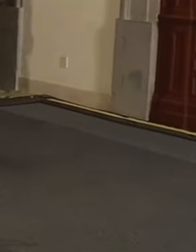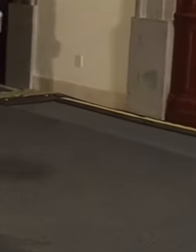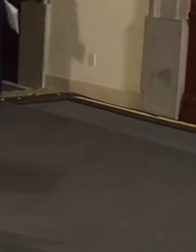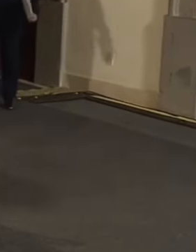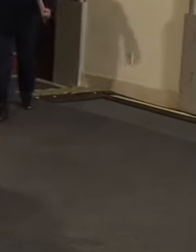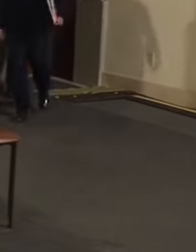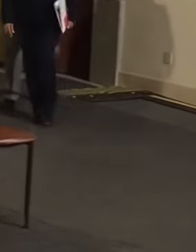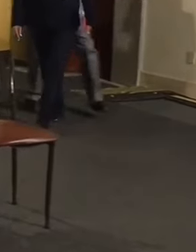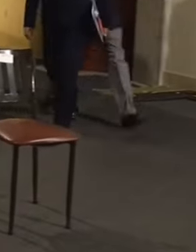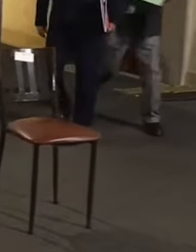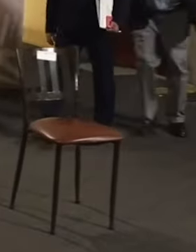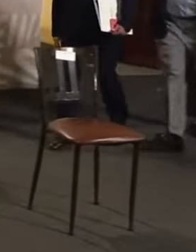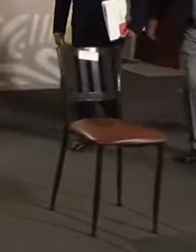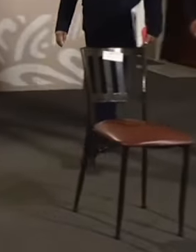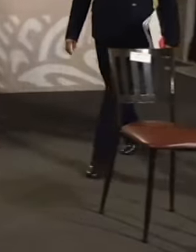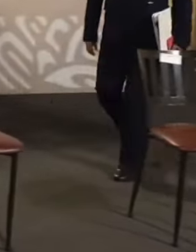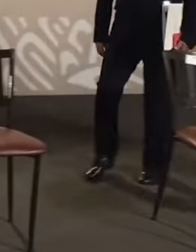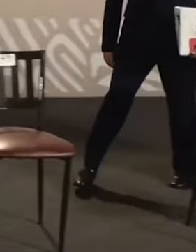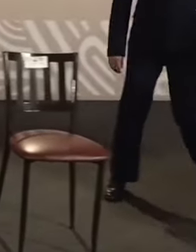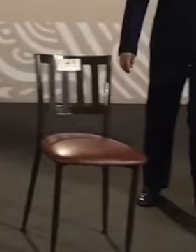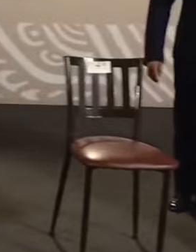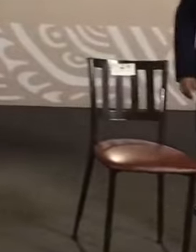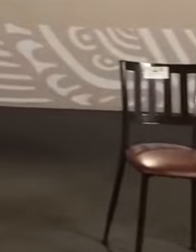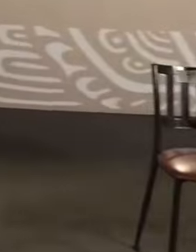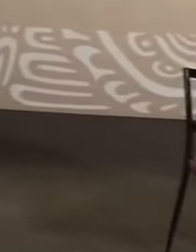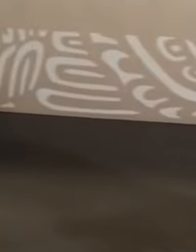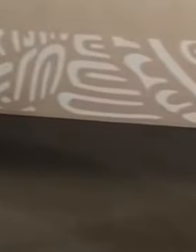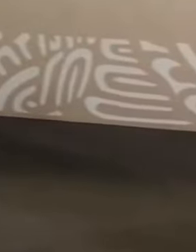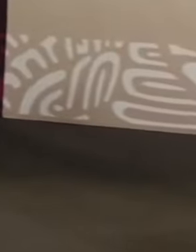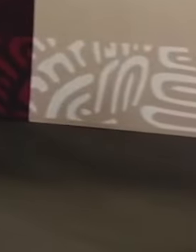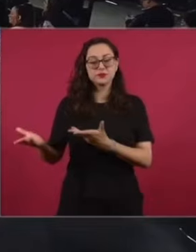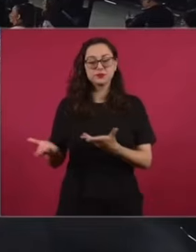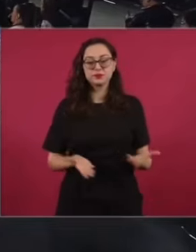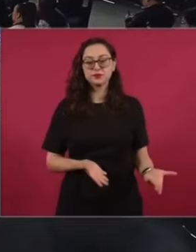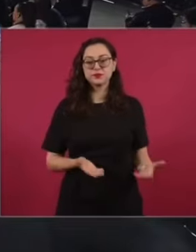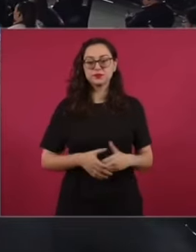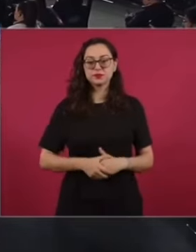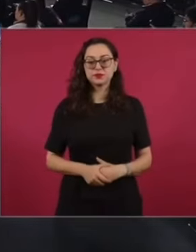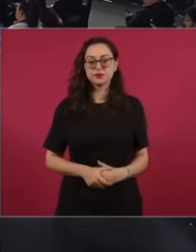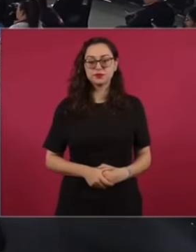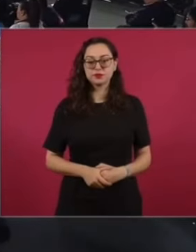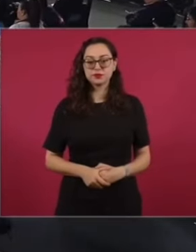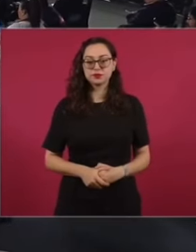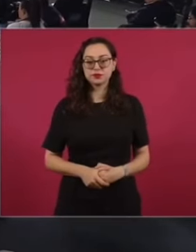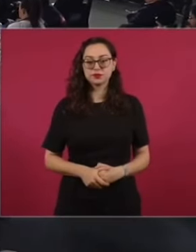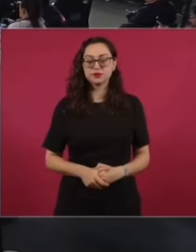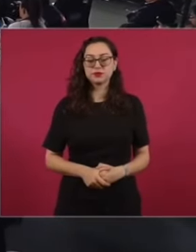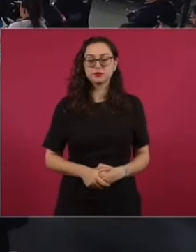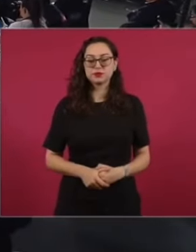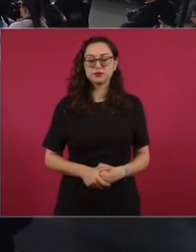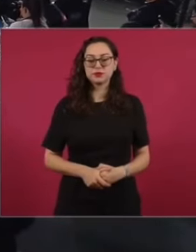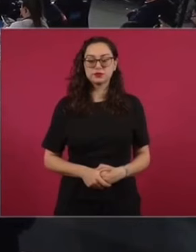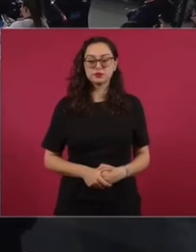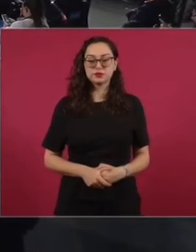Esta operación, considerada un golpe al corazón del cártel de Sinaloa, ha sido liderada por la DEA y, sin embargo, las autoridades